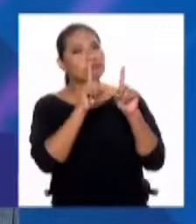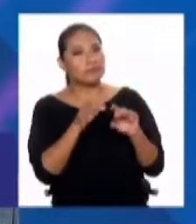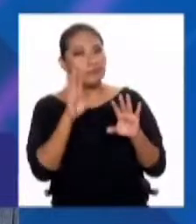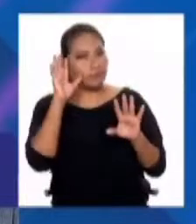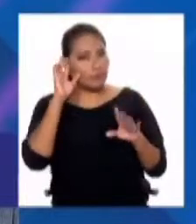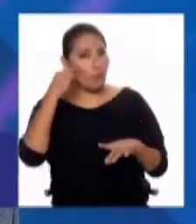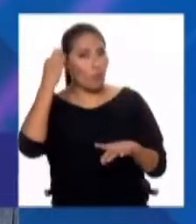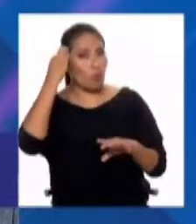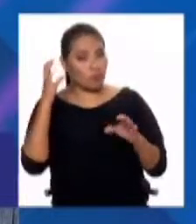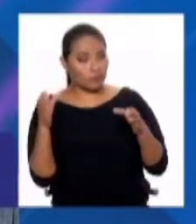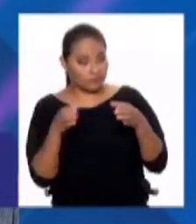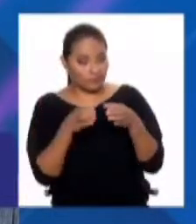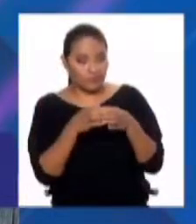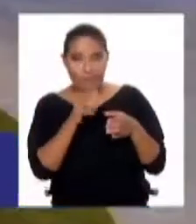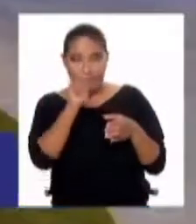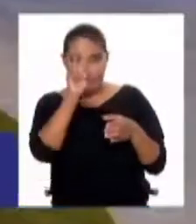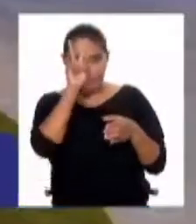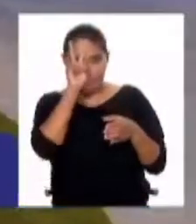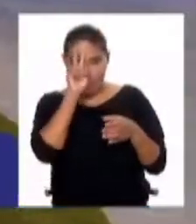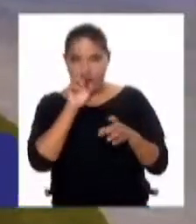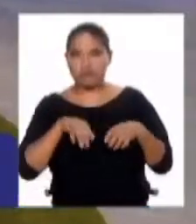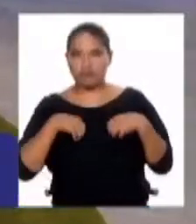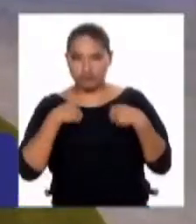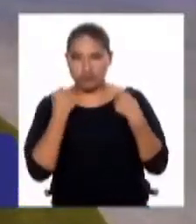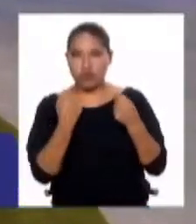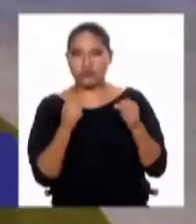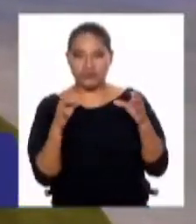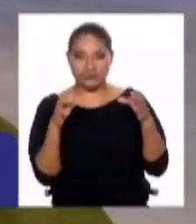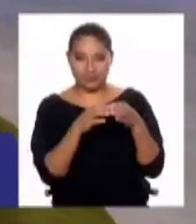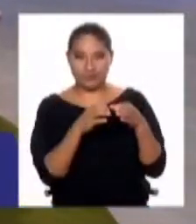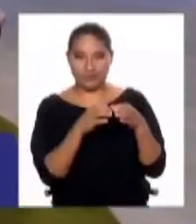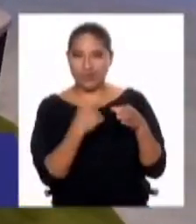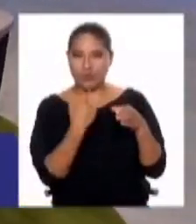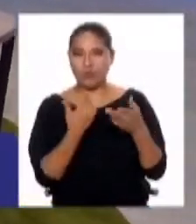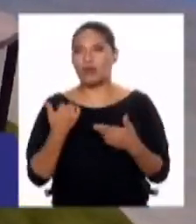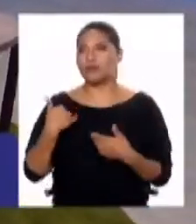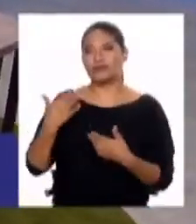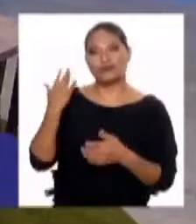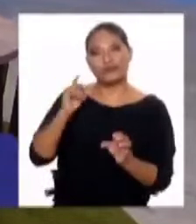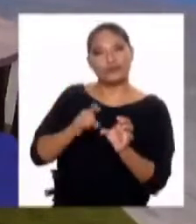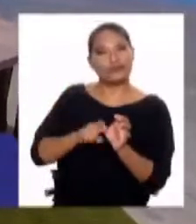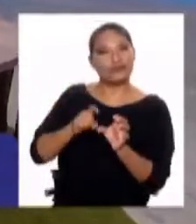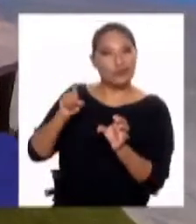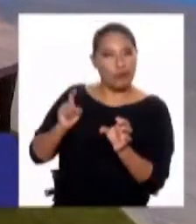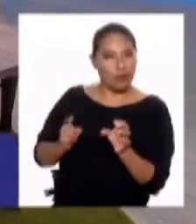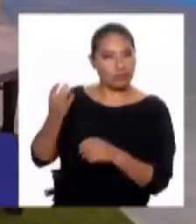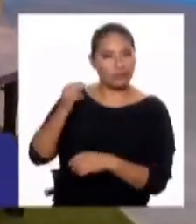porque era una esperanza, vino con todo un discurso anticorrupción. Yo me separé de Perú Posible en el año